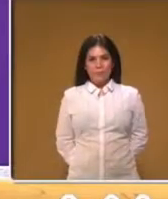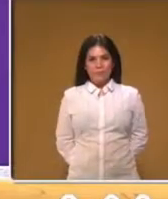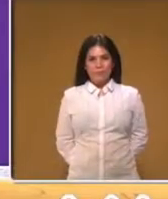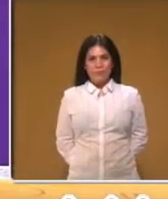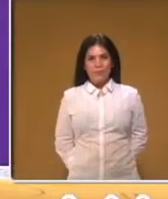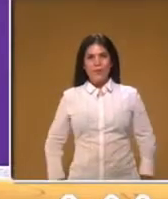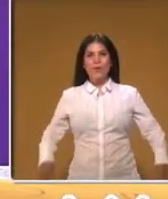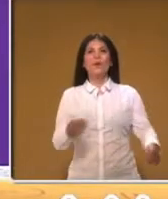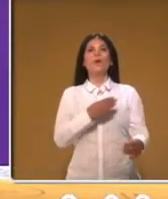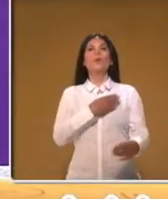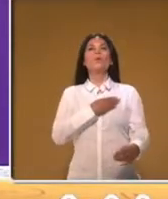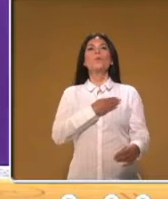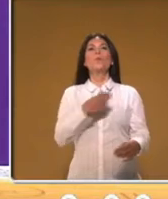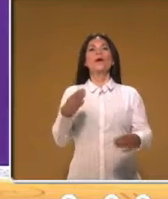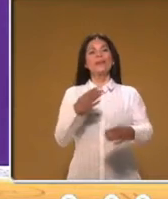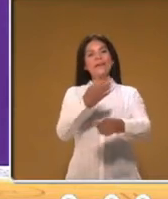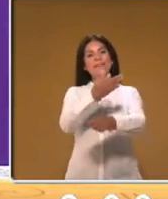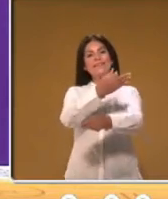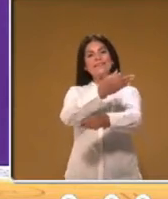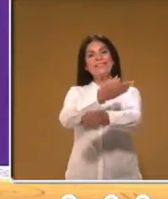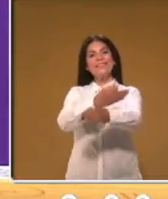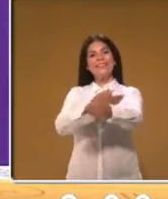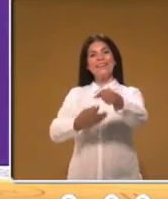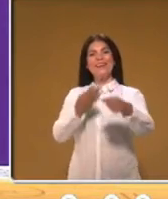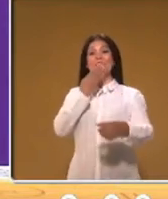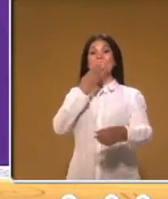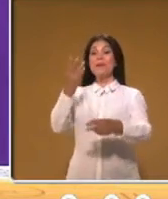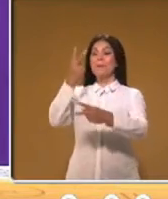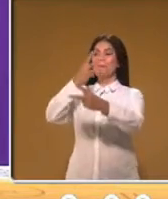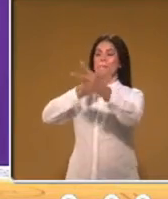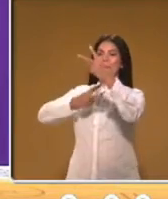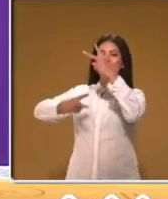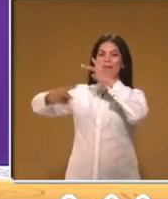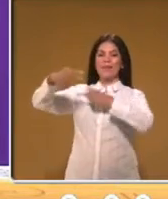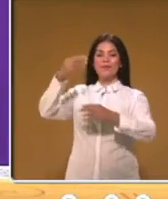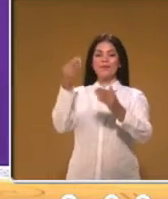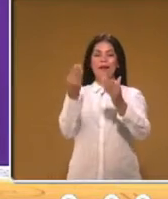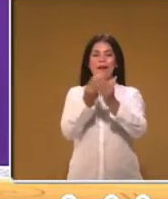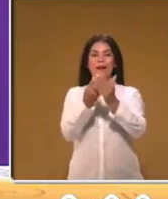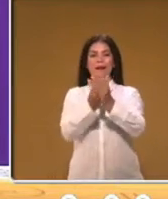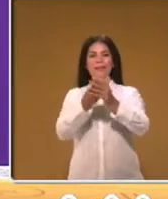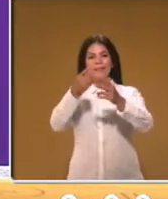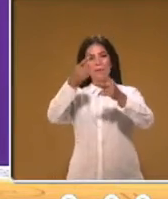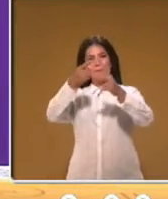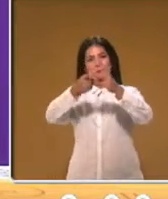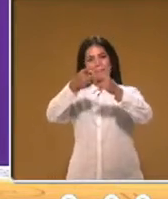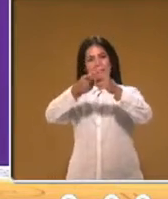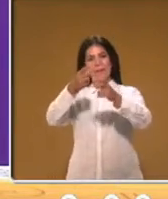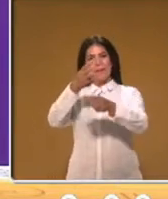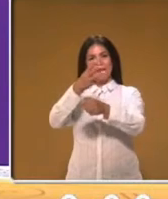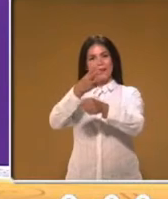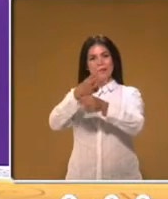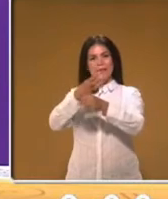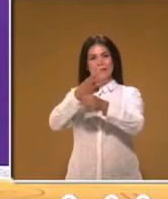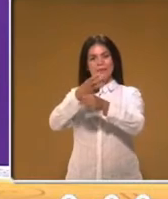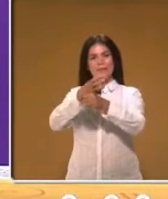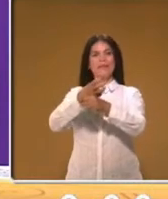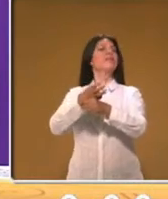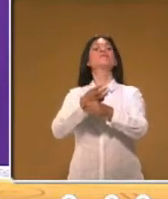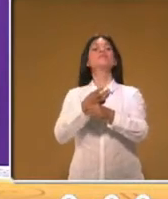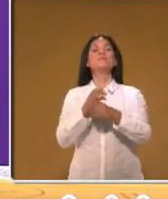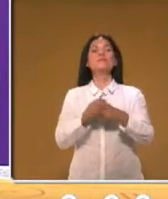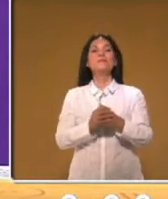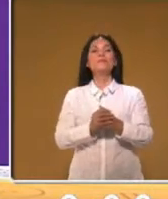Hola, muy buenas tardes otra vez. Bienvenidos sean a una clase de matemáticas de tercer grado. Mi nombre es Yamil Ismael Salinas